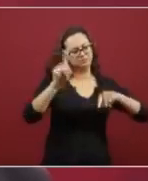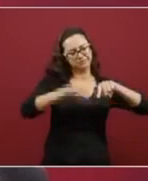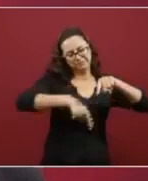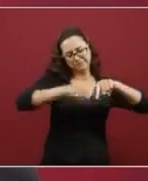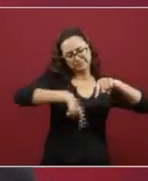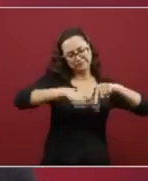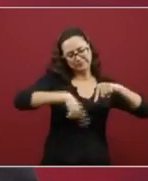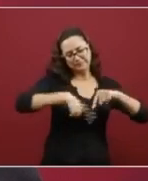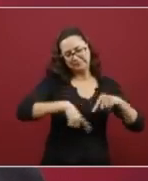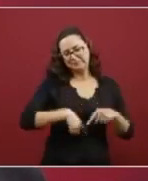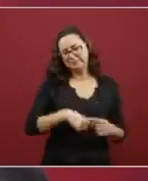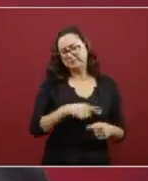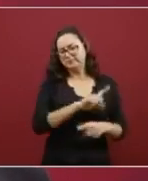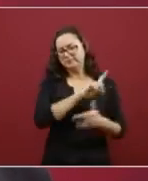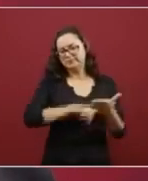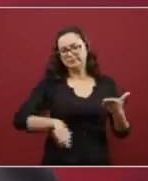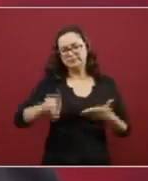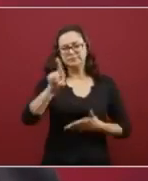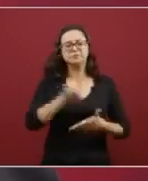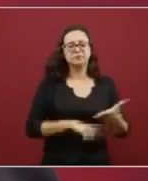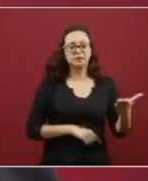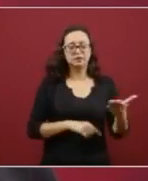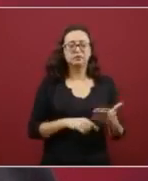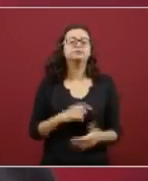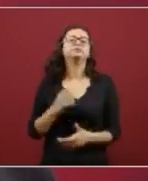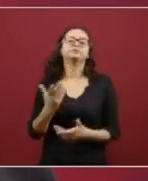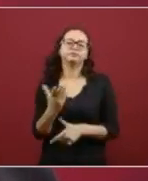Y va a haber una nueva